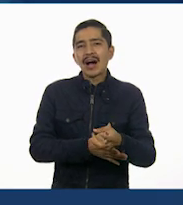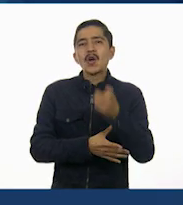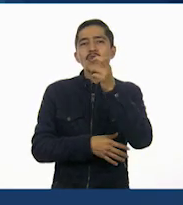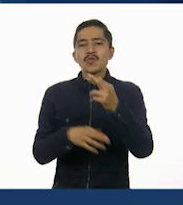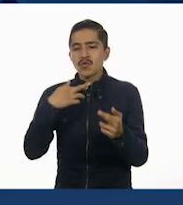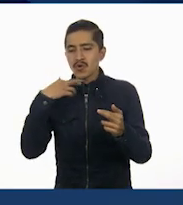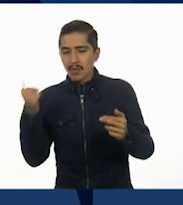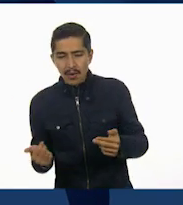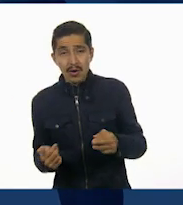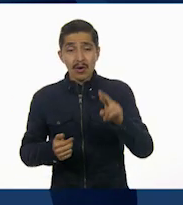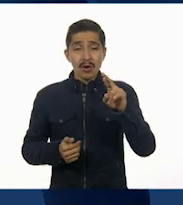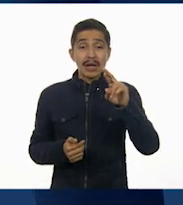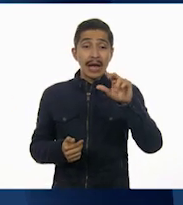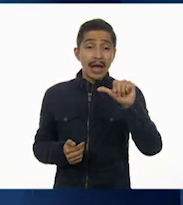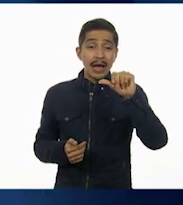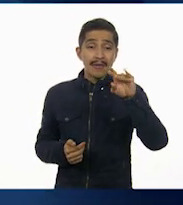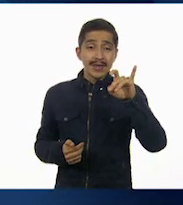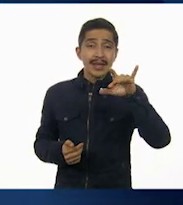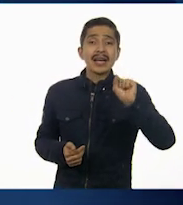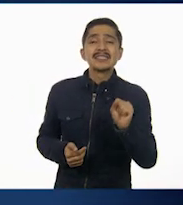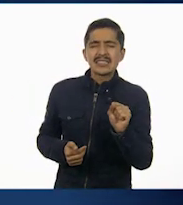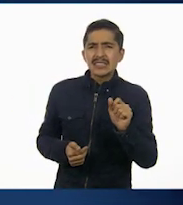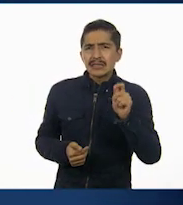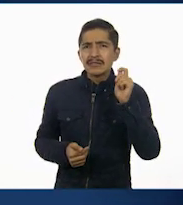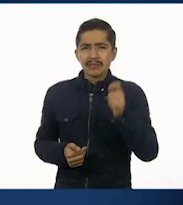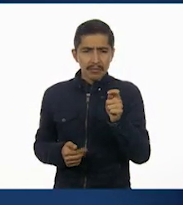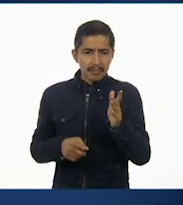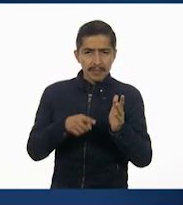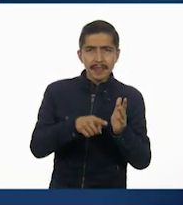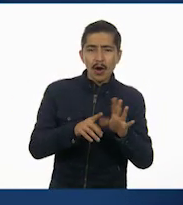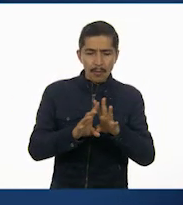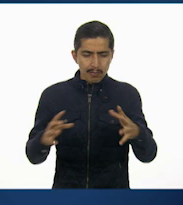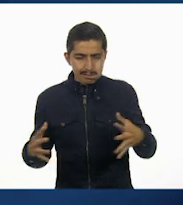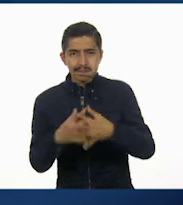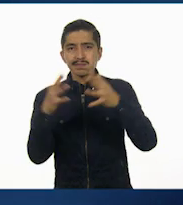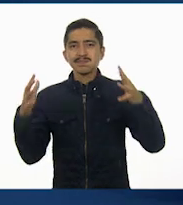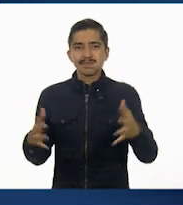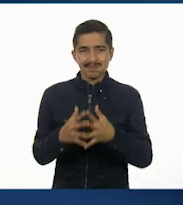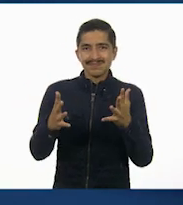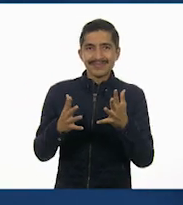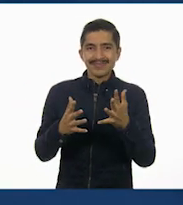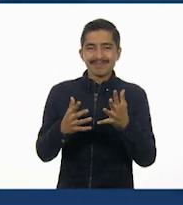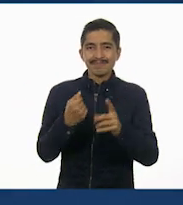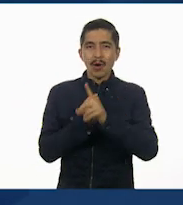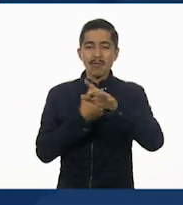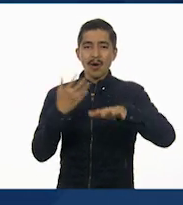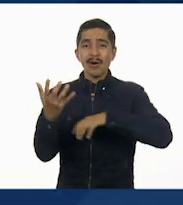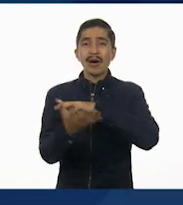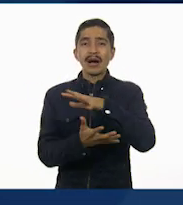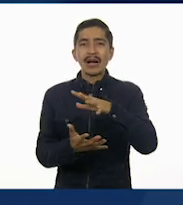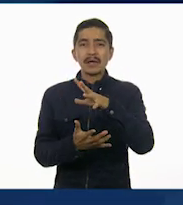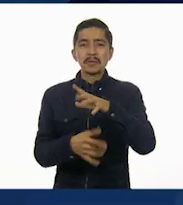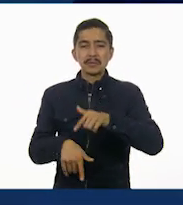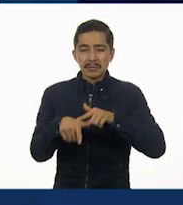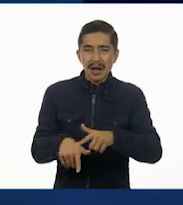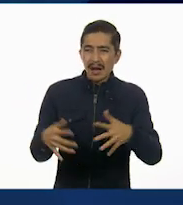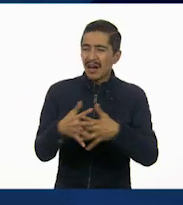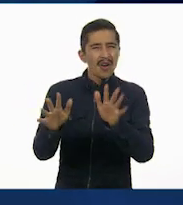romanos, pero las sabinas se interpusieron entre ambos bandos. Ellas no querían que la guerra